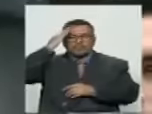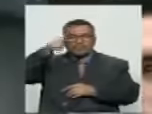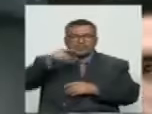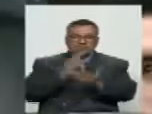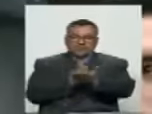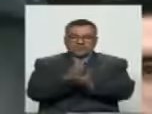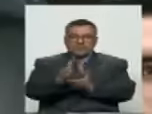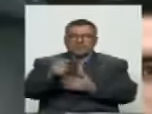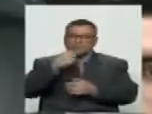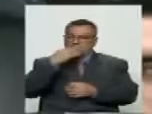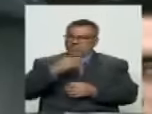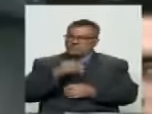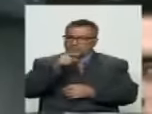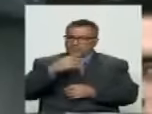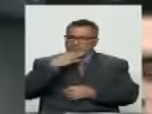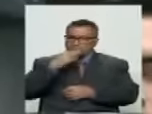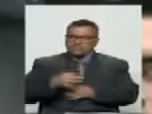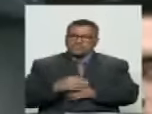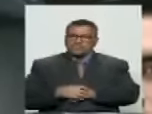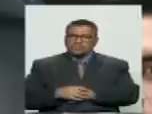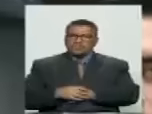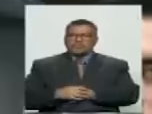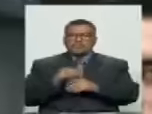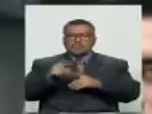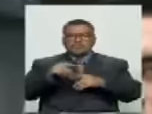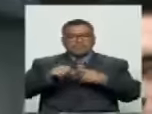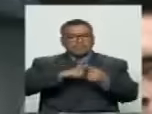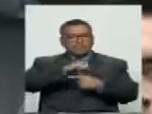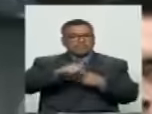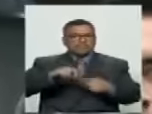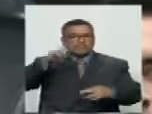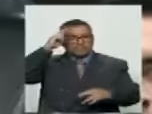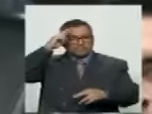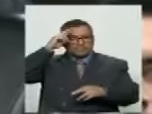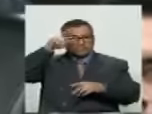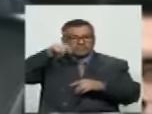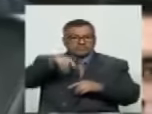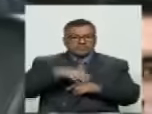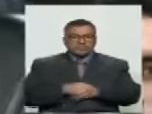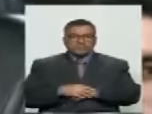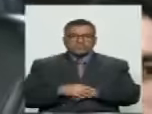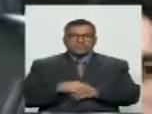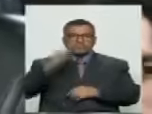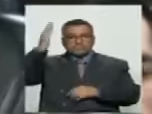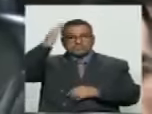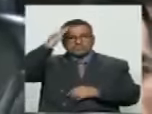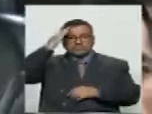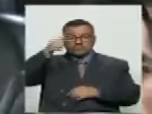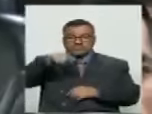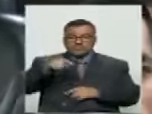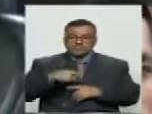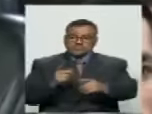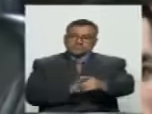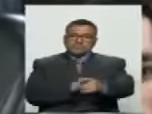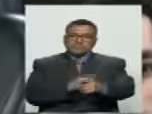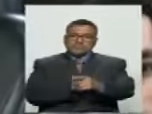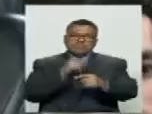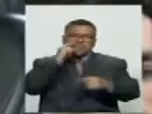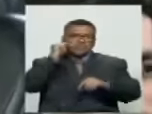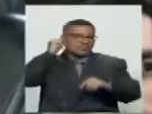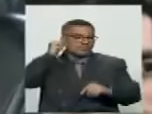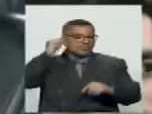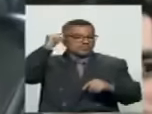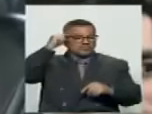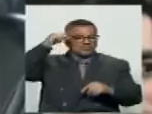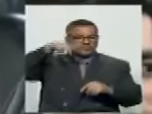el camino correcto es la armonía, el respeto y reconocernos como hermanos y hermanas.